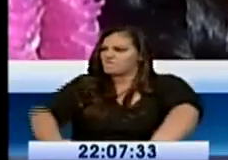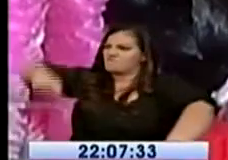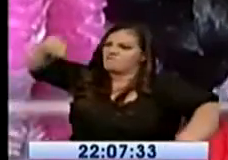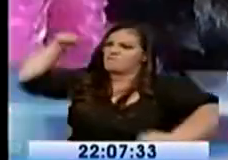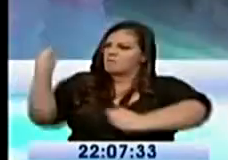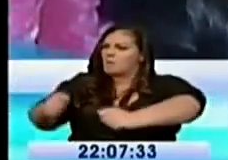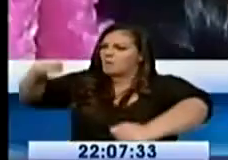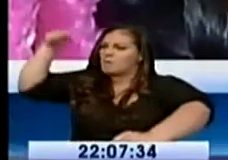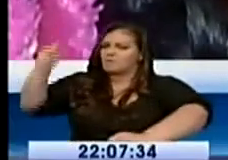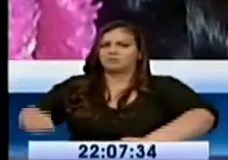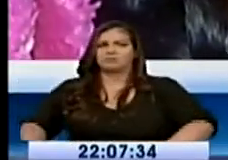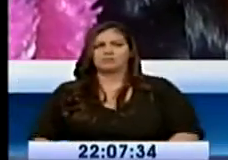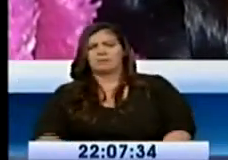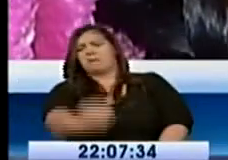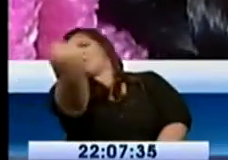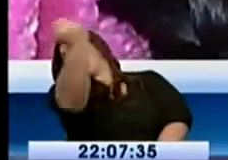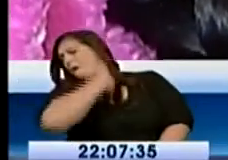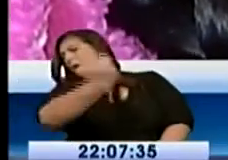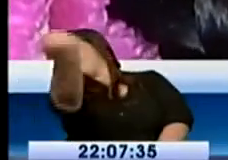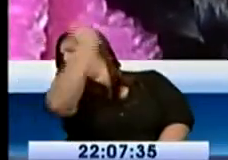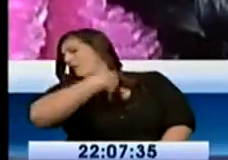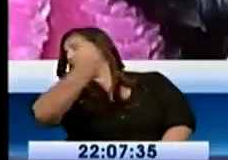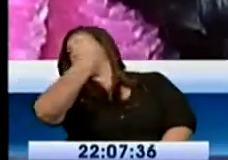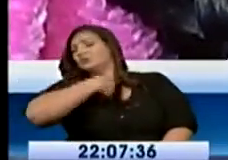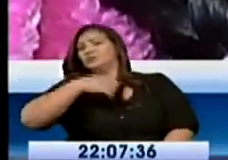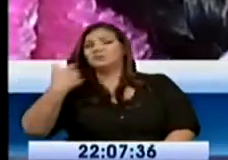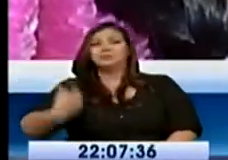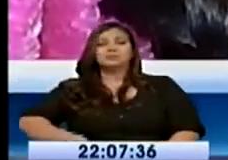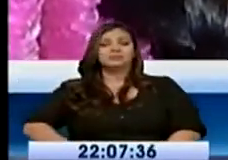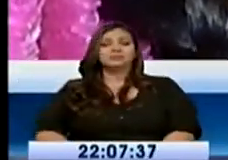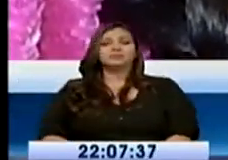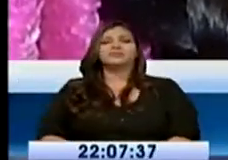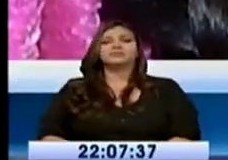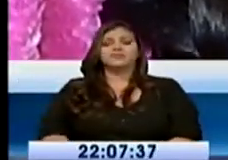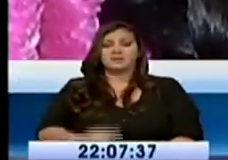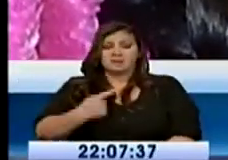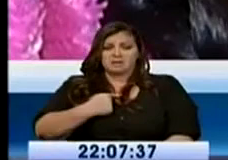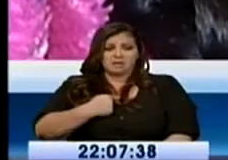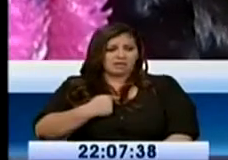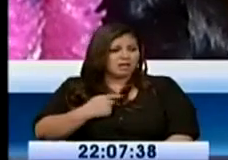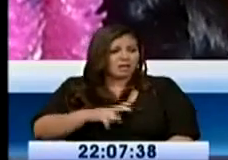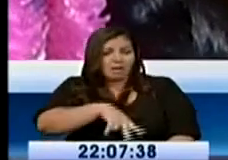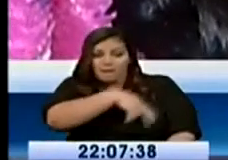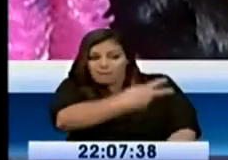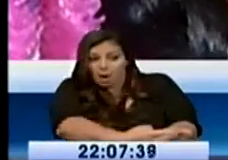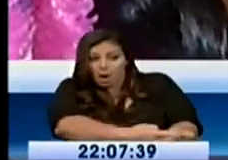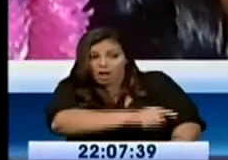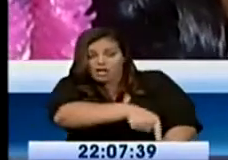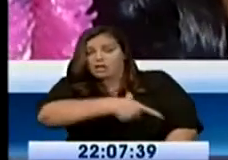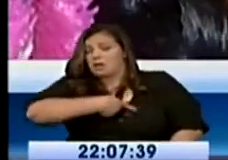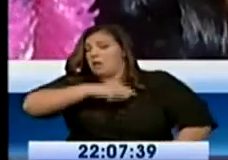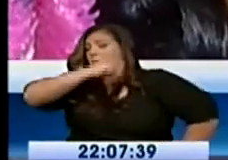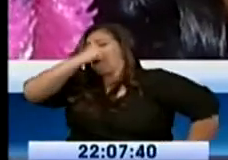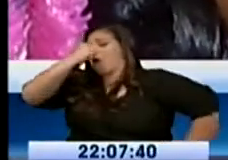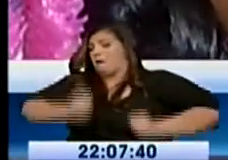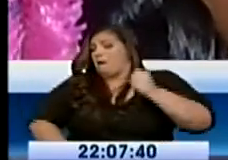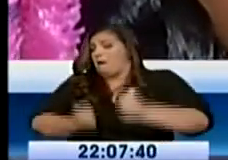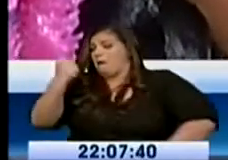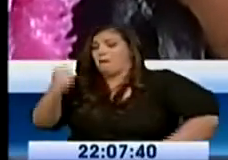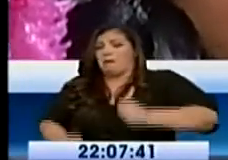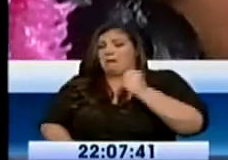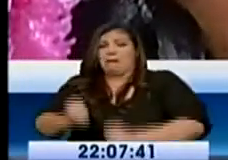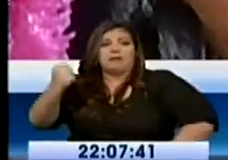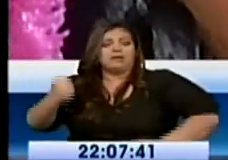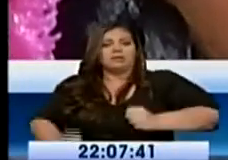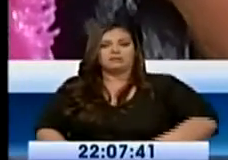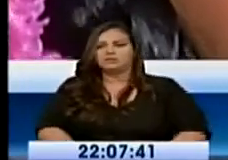pude empujarlo, entonces era ahí como que se cayó sentado, entonces yo pude correr, pero él igual me alcanzó con otra piedra y me lanzó un piedrazo aquí, entonces yo